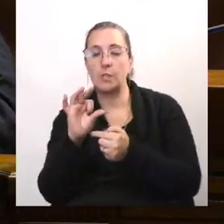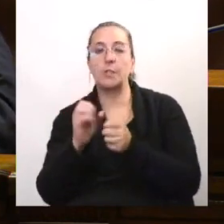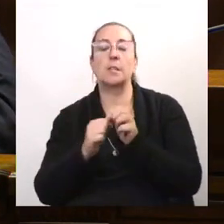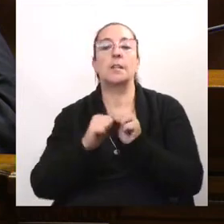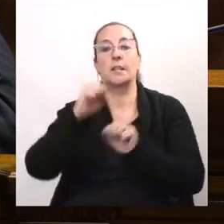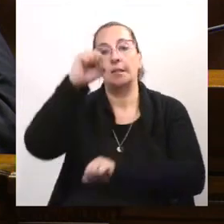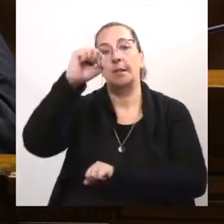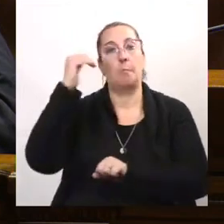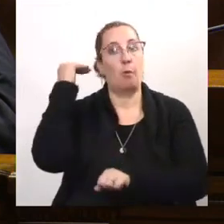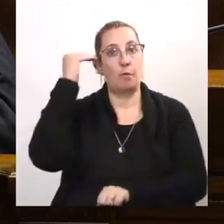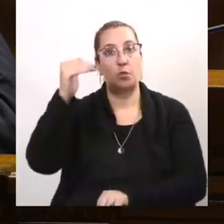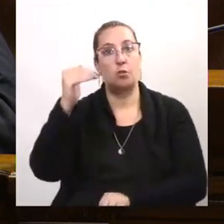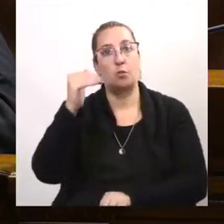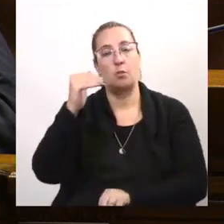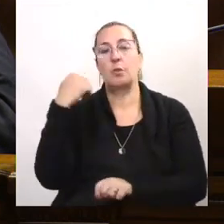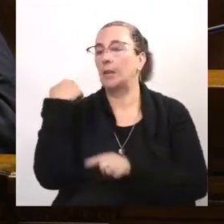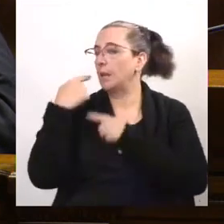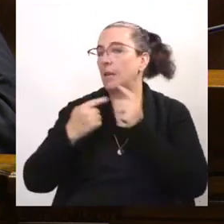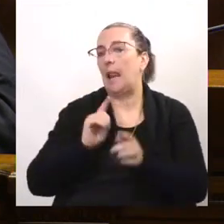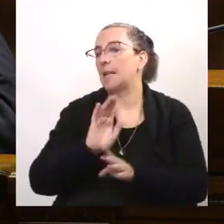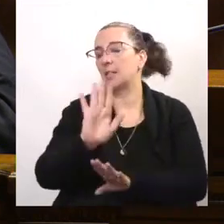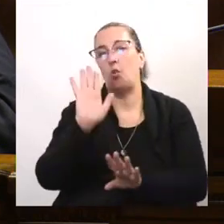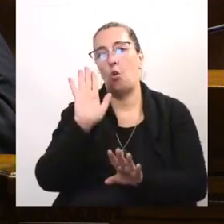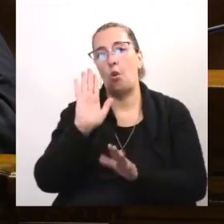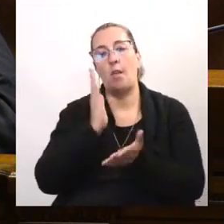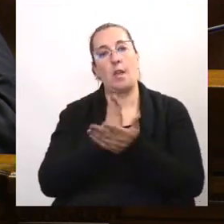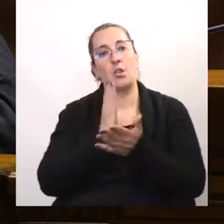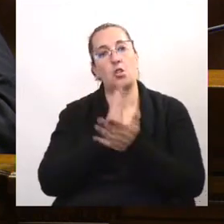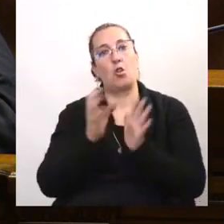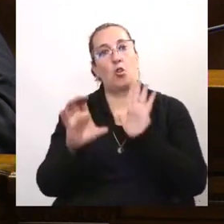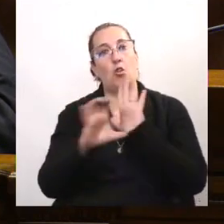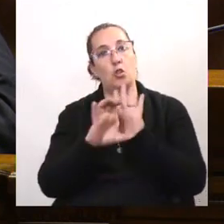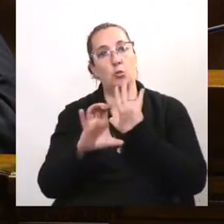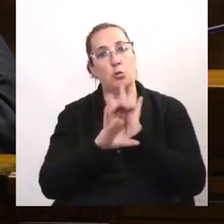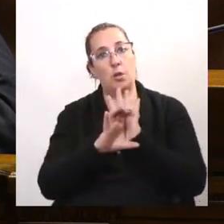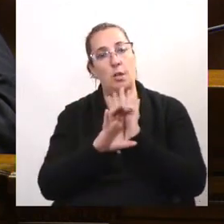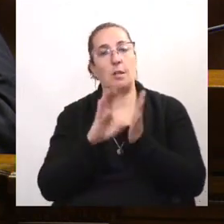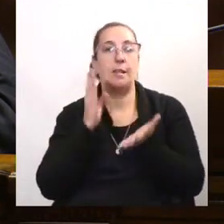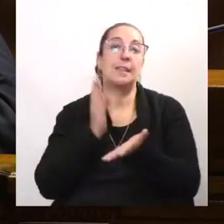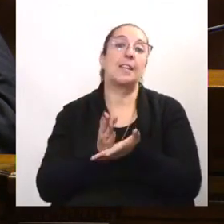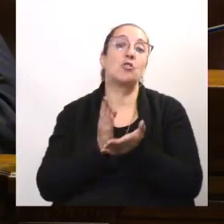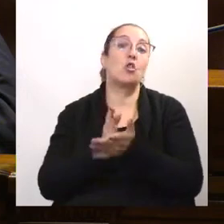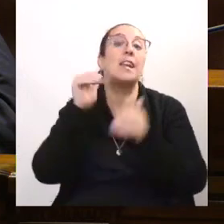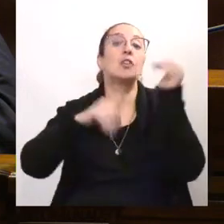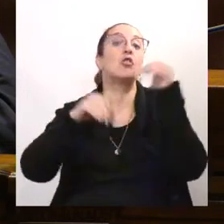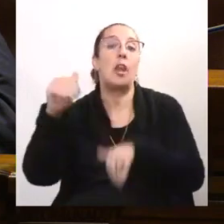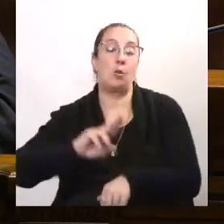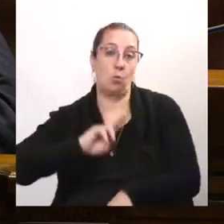y es un clásico en el derecho constitucional y en el derecho electoral uruguayo, diría yo.